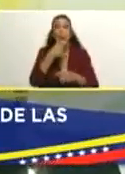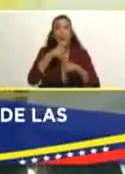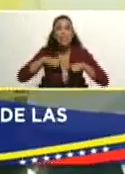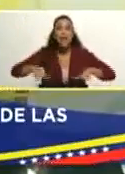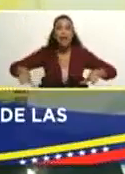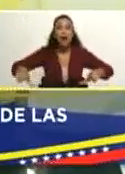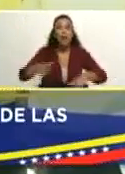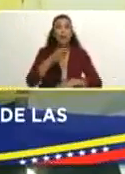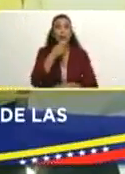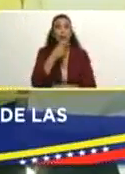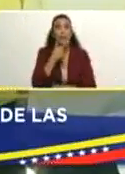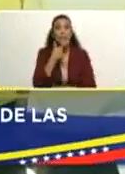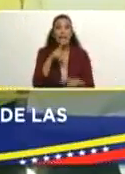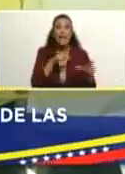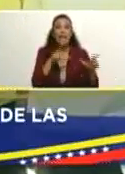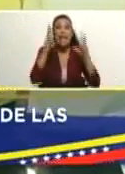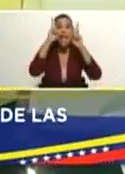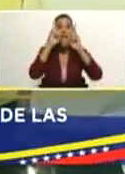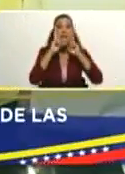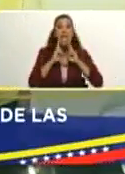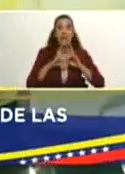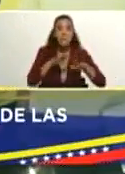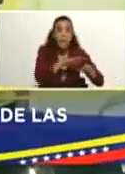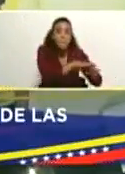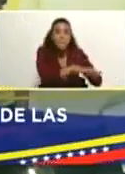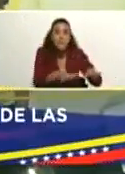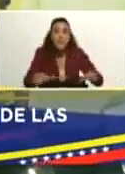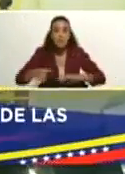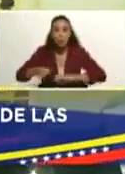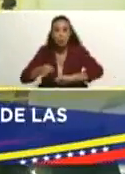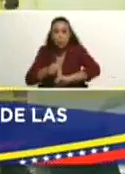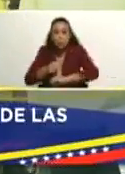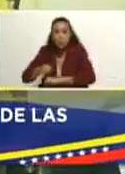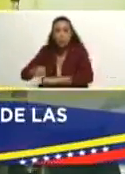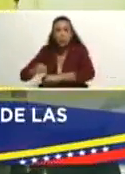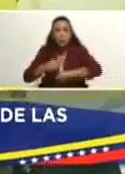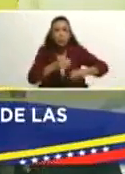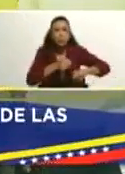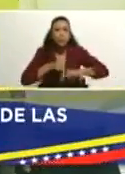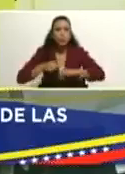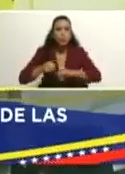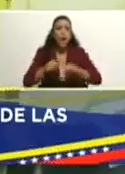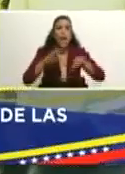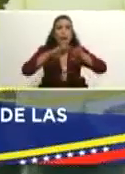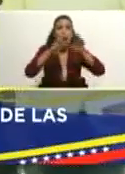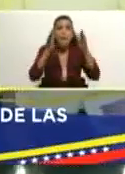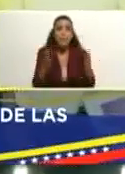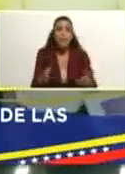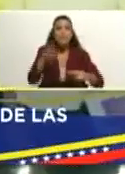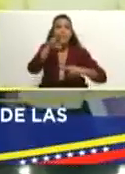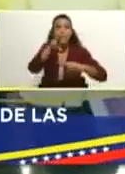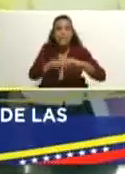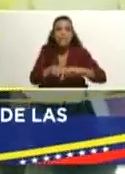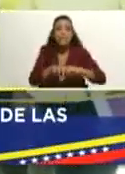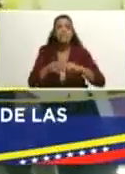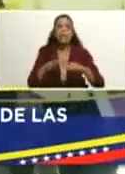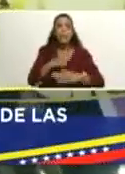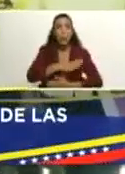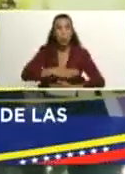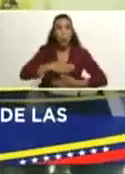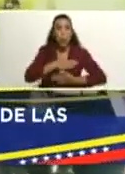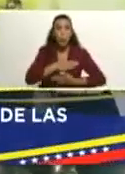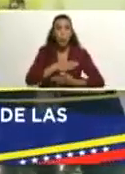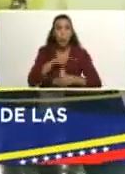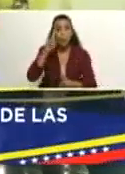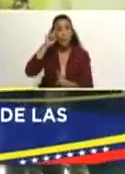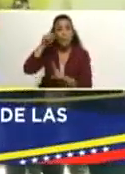aula, tiene que estar limpiecito, los pisos pulidos y todo, y después las mesas, sillas, cómodos para los